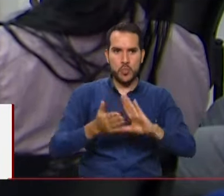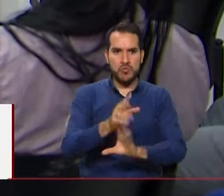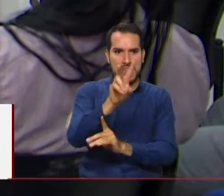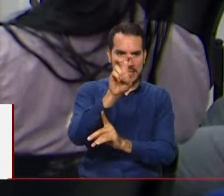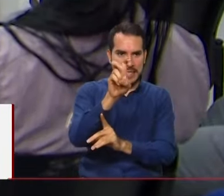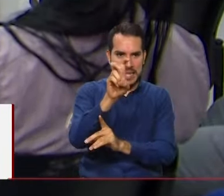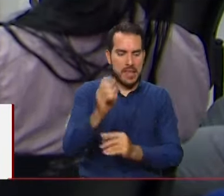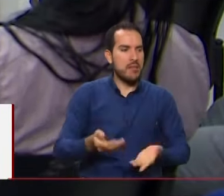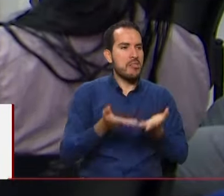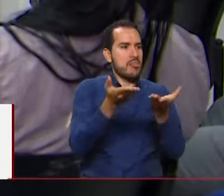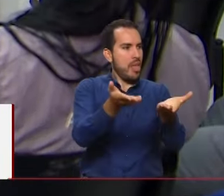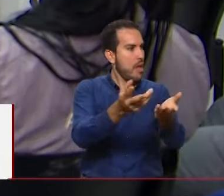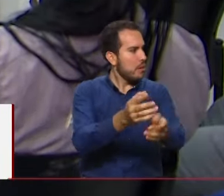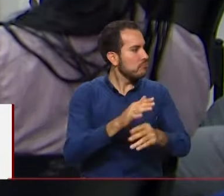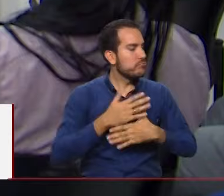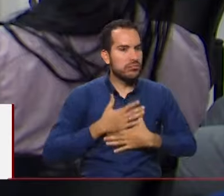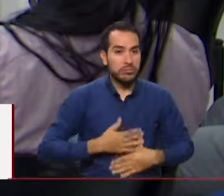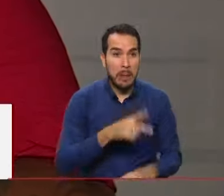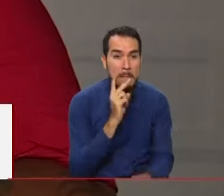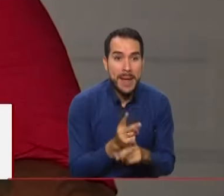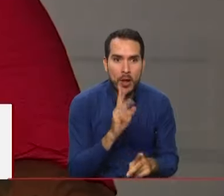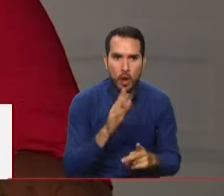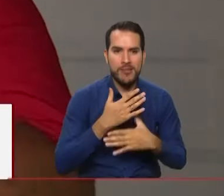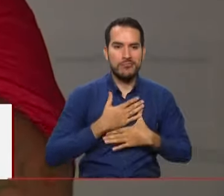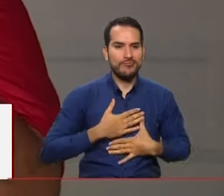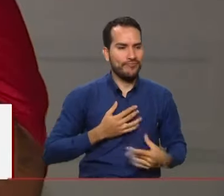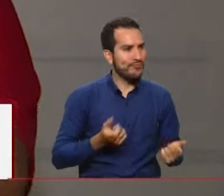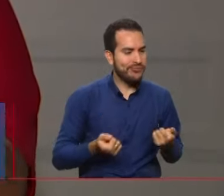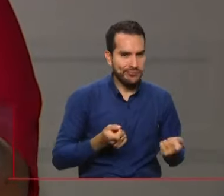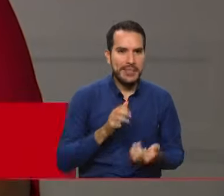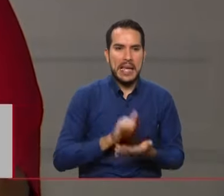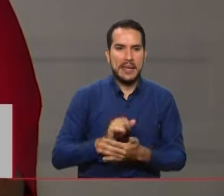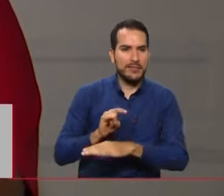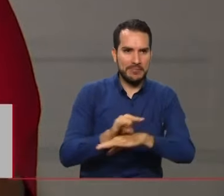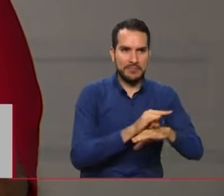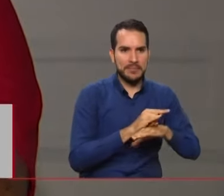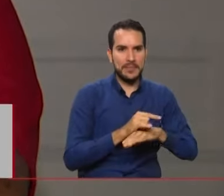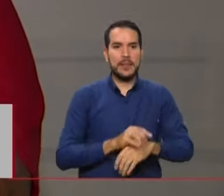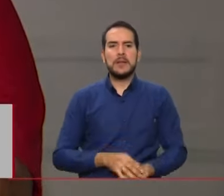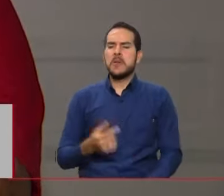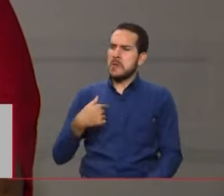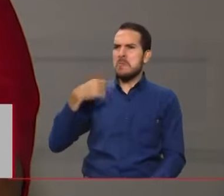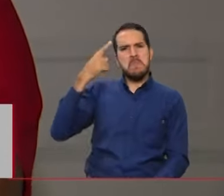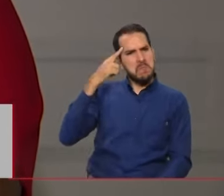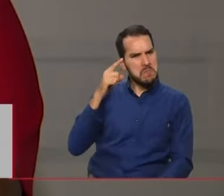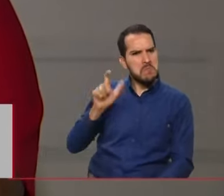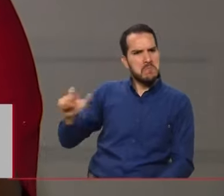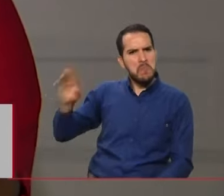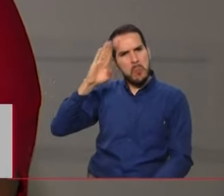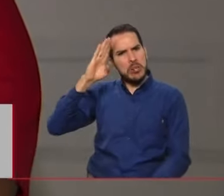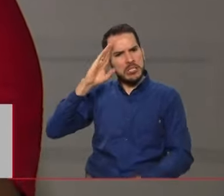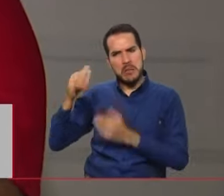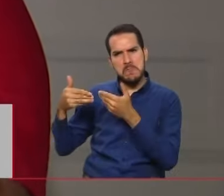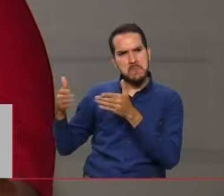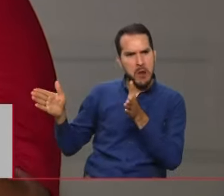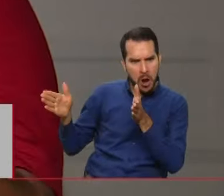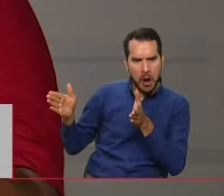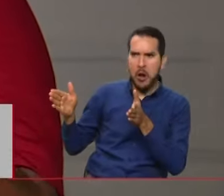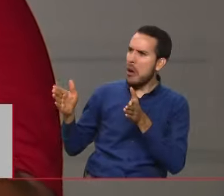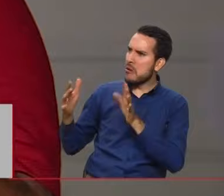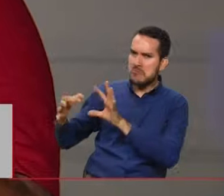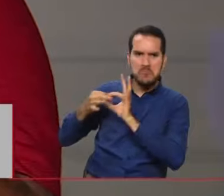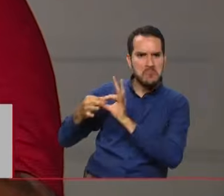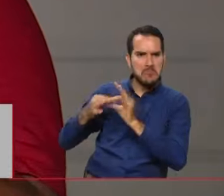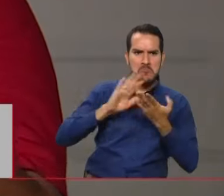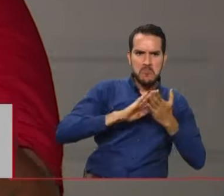reapertura de la estación de policía va a generar un trabajo en equipo porque pues eso un trabajo en equipo comunidad con con